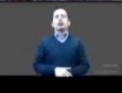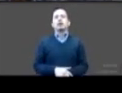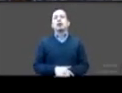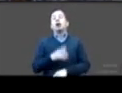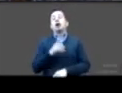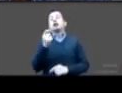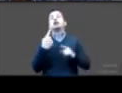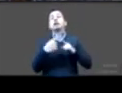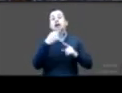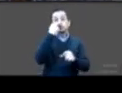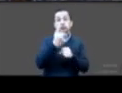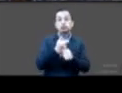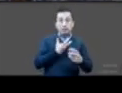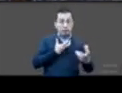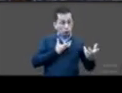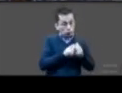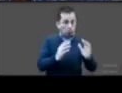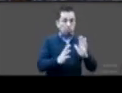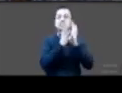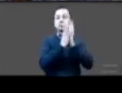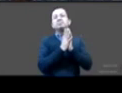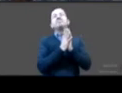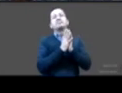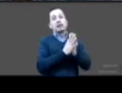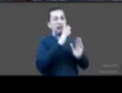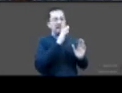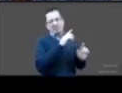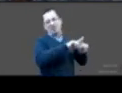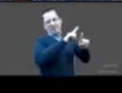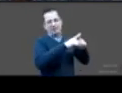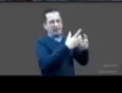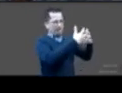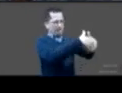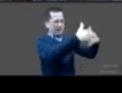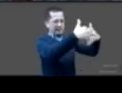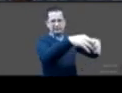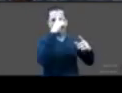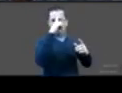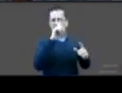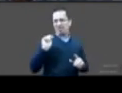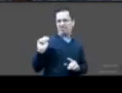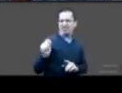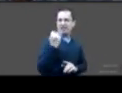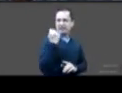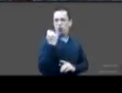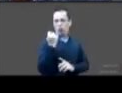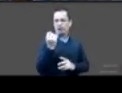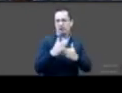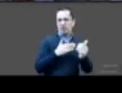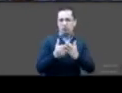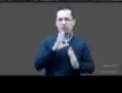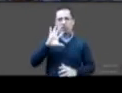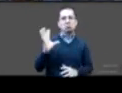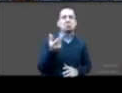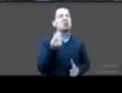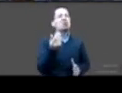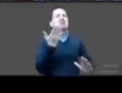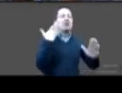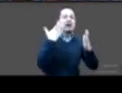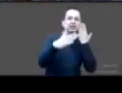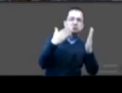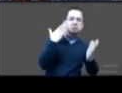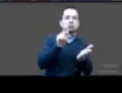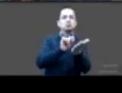de tecnología, como puede ser todas estas, ¿no? Facebook, Twitter, Google, todas